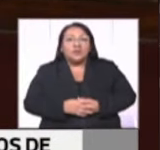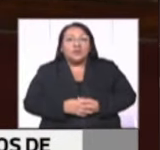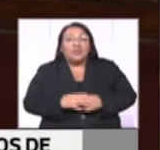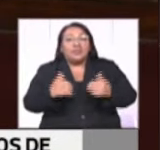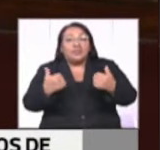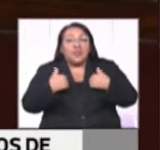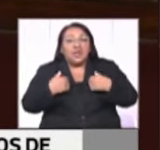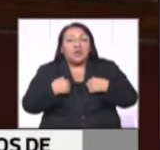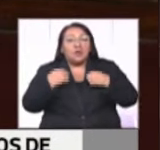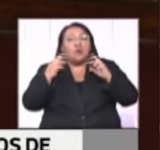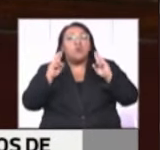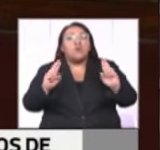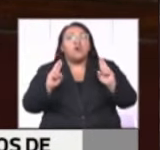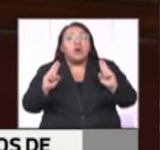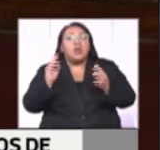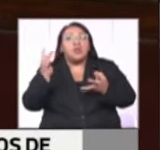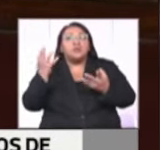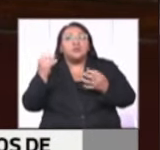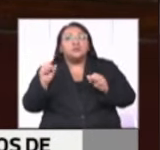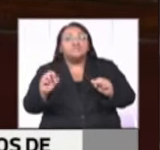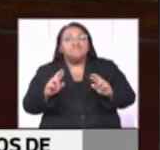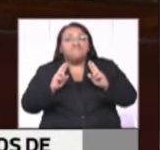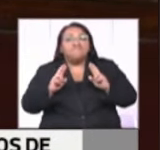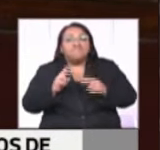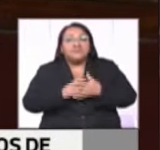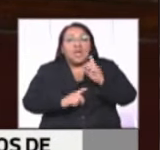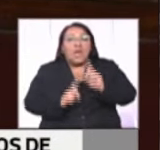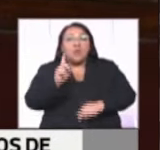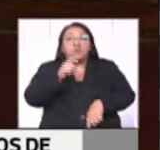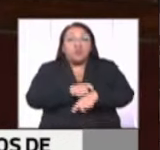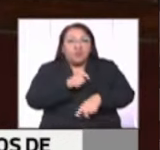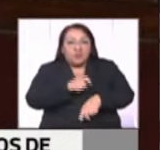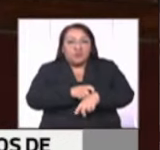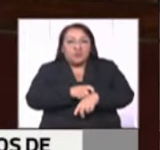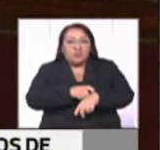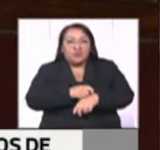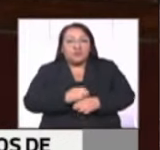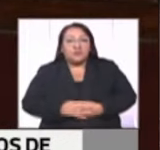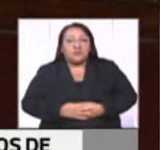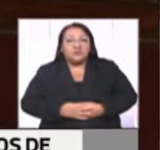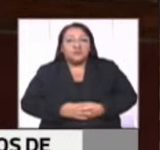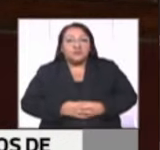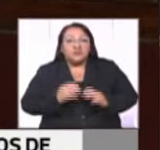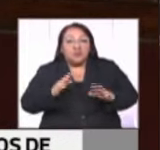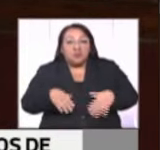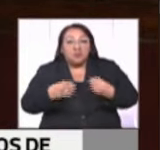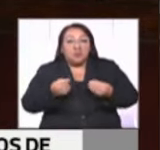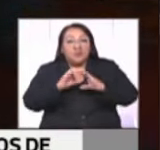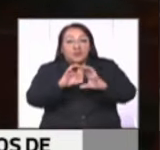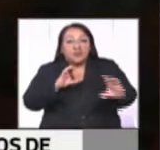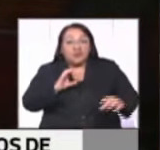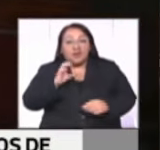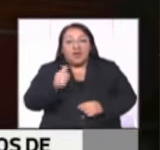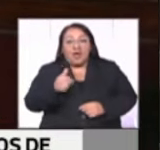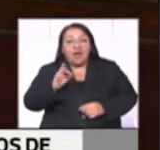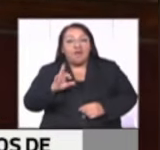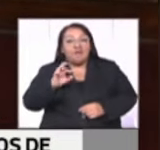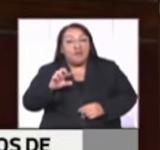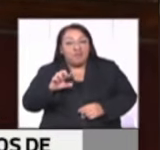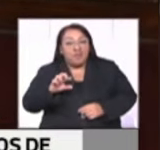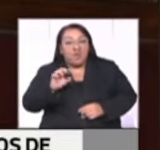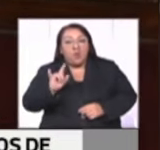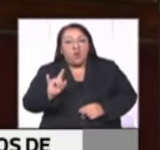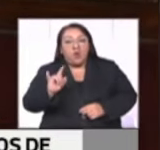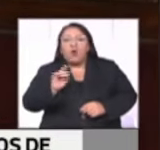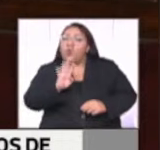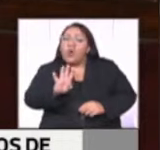tengo una esperanza de que en algún momento se dé el retiro de los fondos de